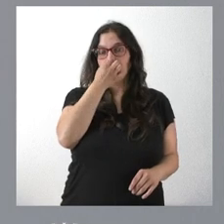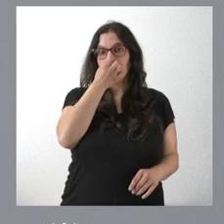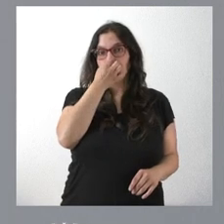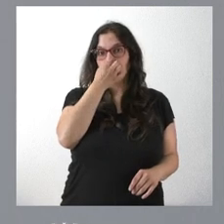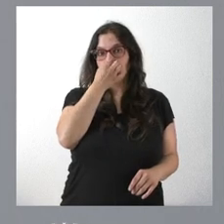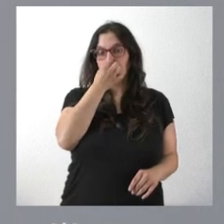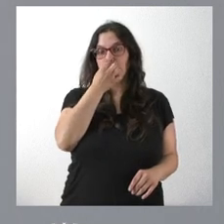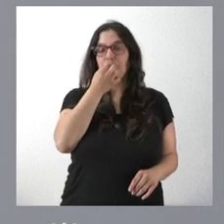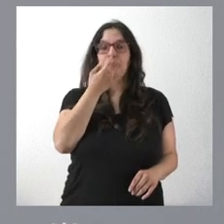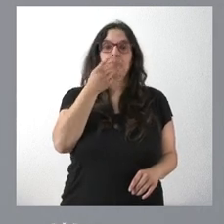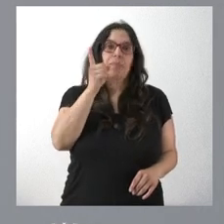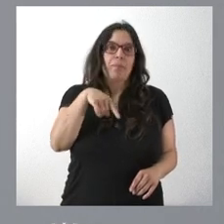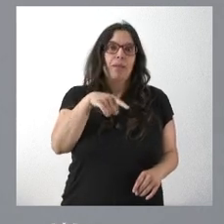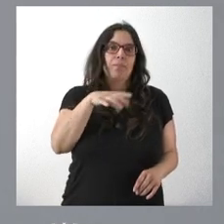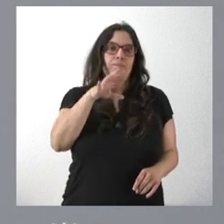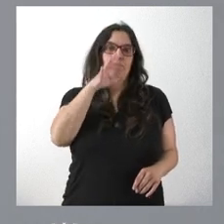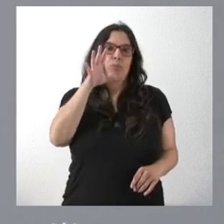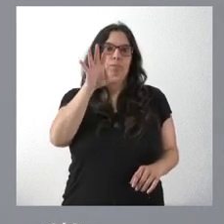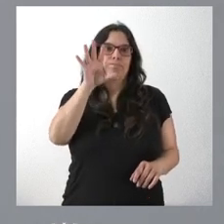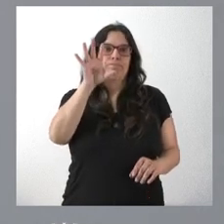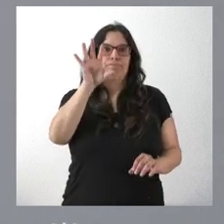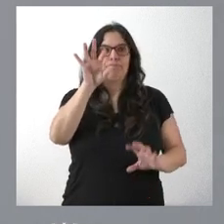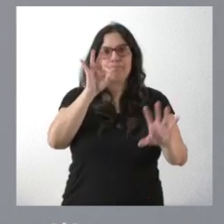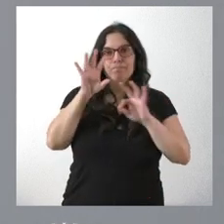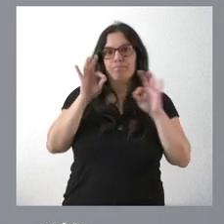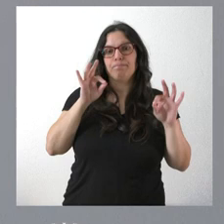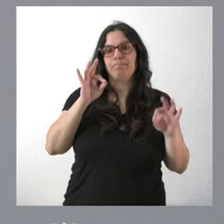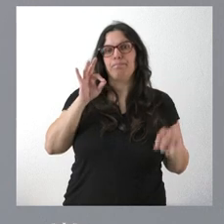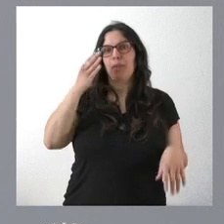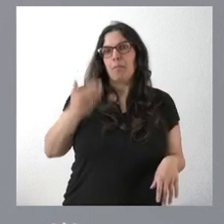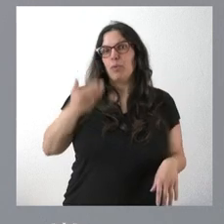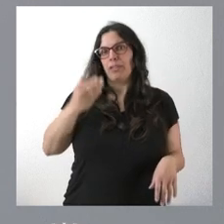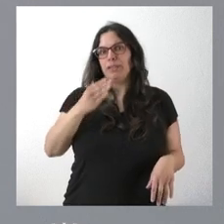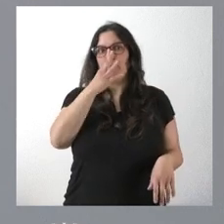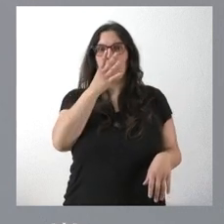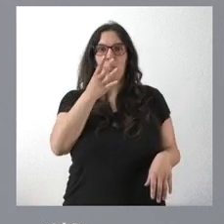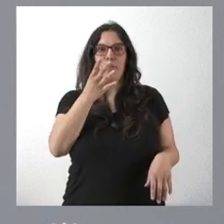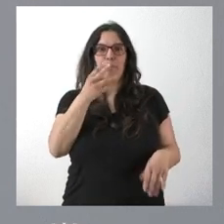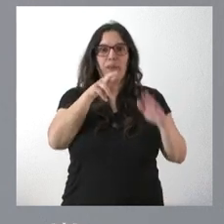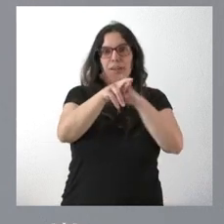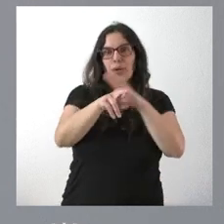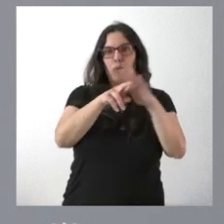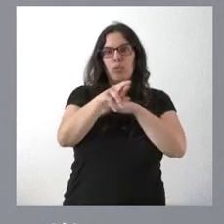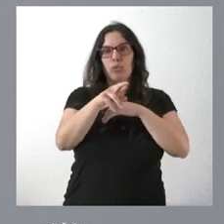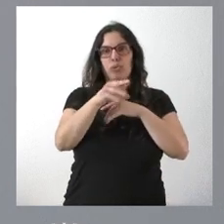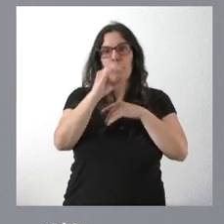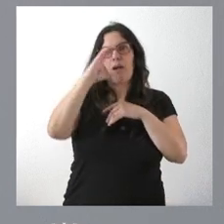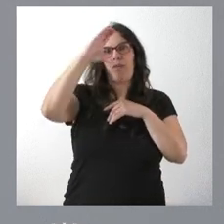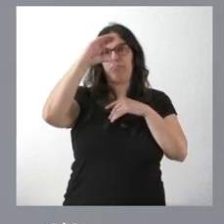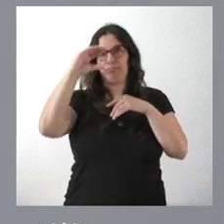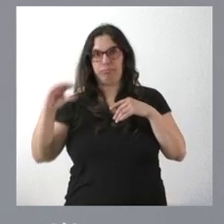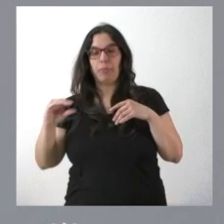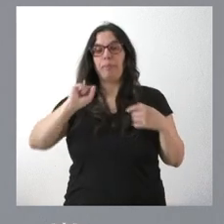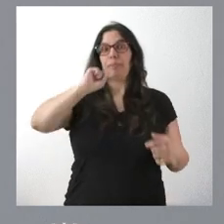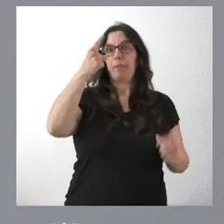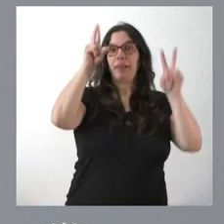documentación y también por la importancia, aunque solo sea por el volumen de los recursos que se administran en este Consejo de Gobierno, el primer asunto